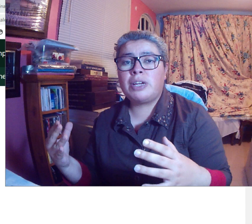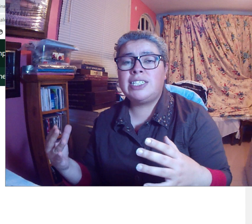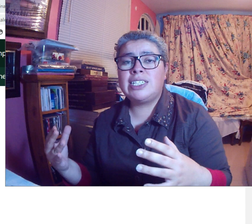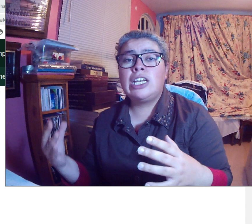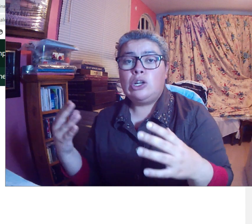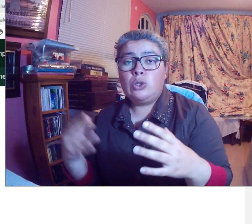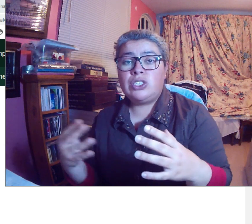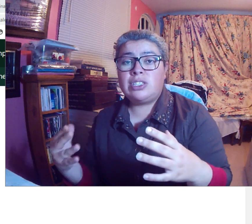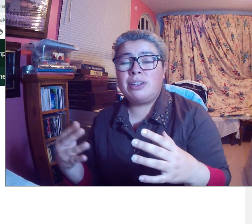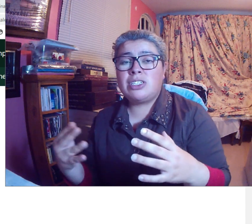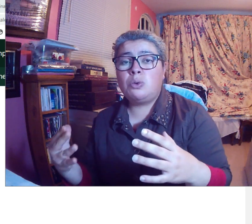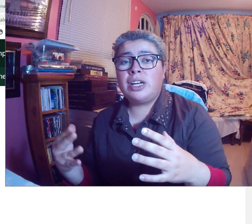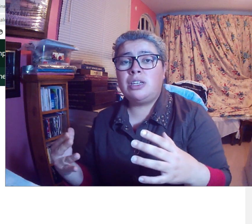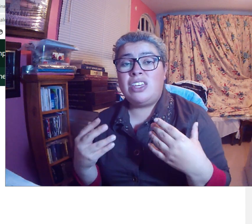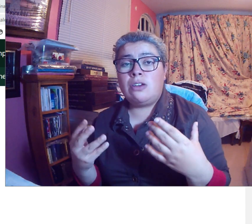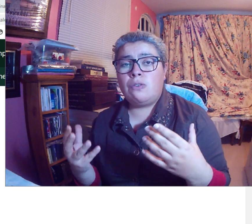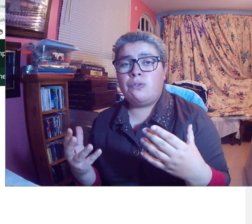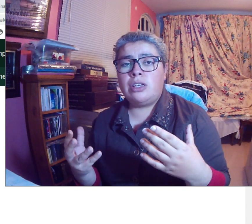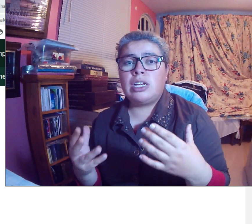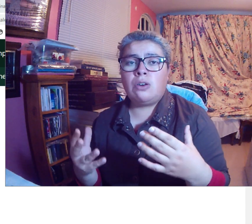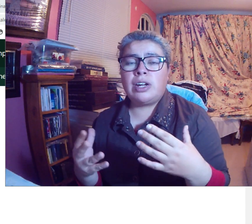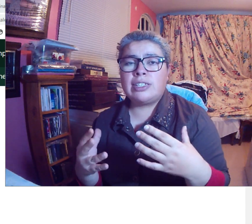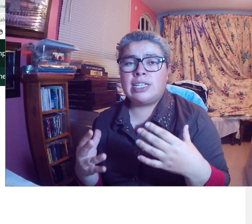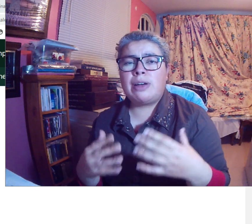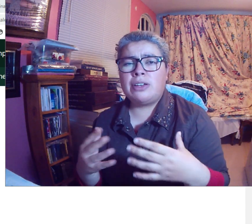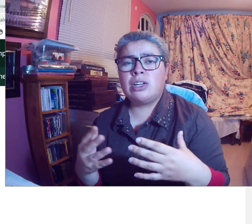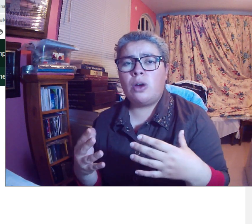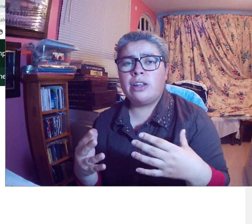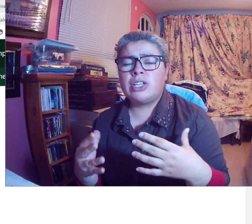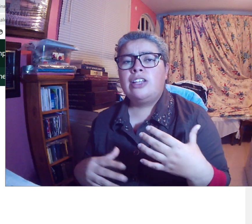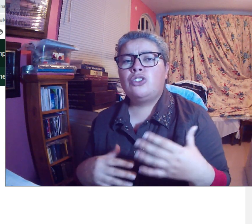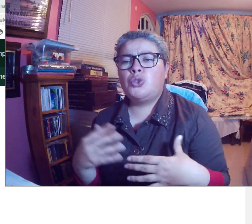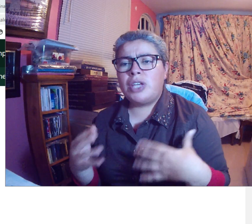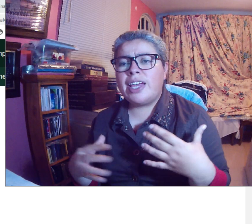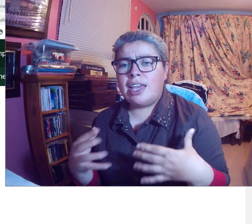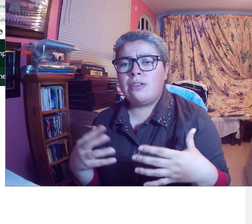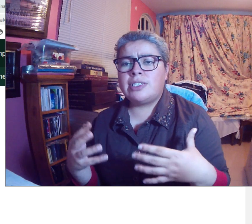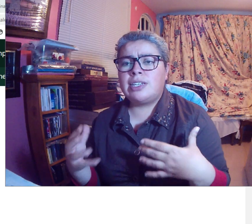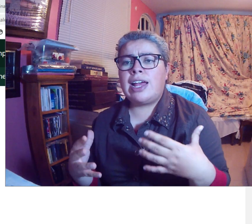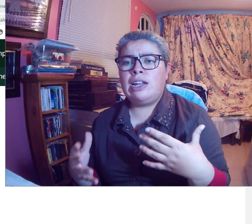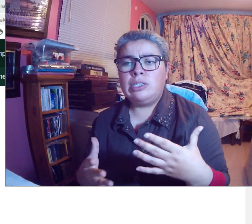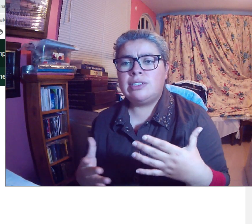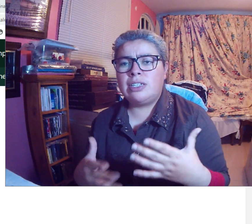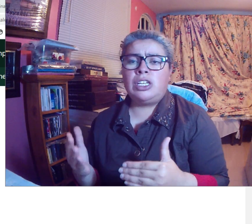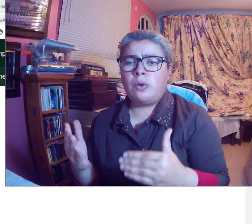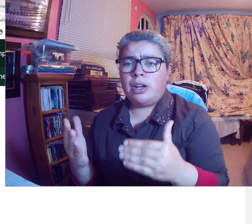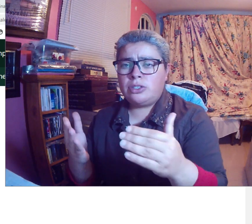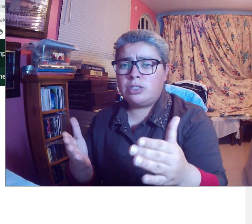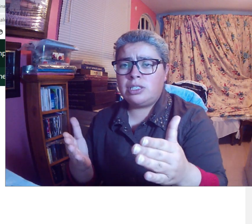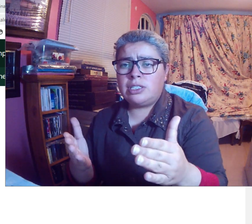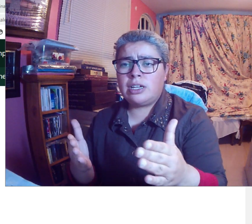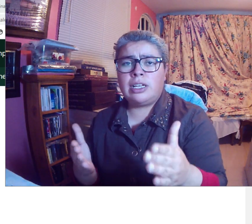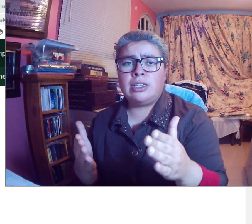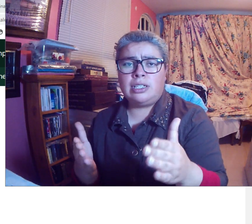otros países, los sistemas educativos, y en conferencia logran hacer varios acuerdos. Entonces yo ya quiero que sea el lunes 30 cuáles